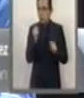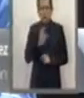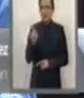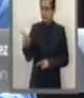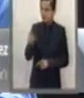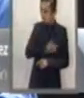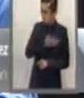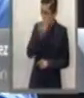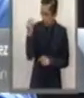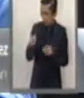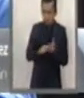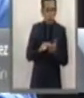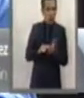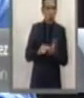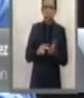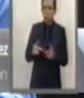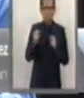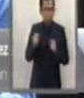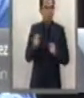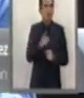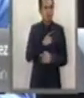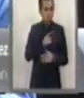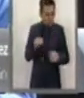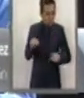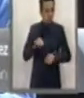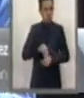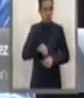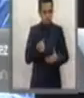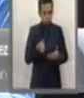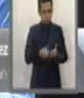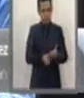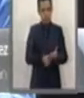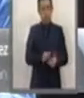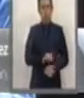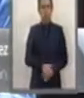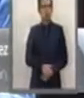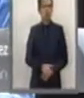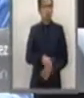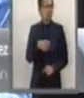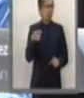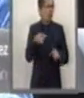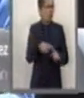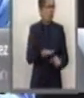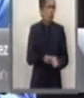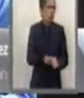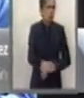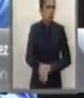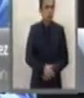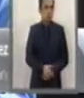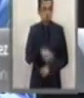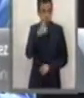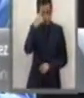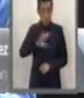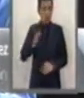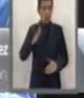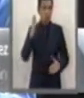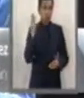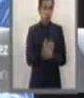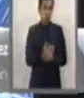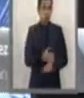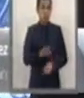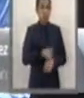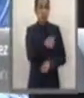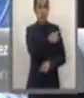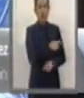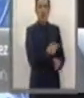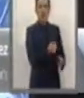firmar. Esto es con la finalidad de minimizar y combatir a las células delictivas